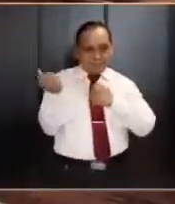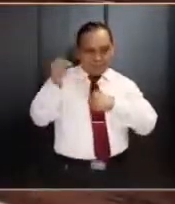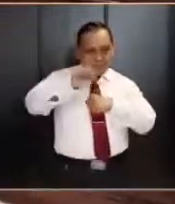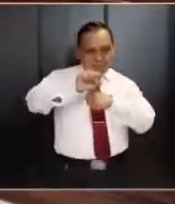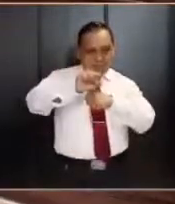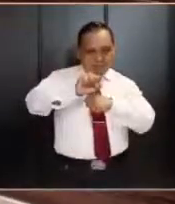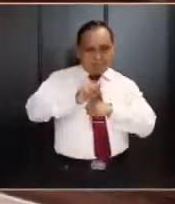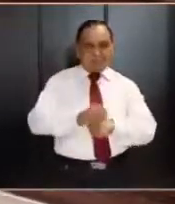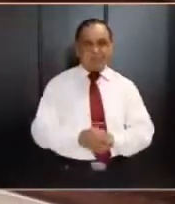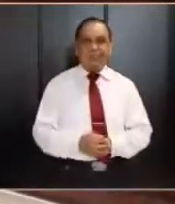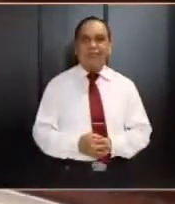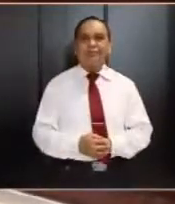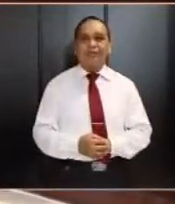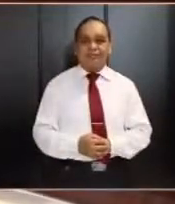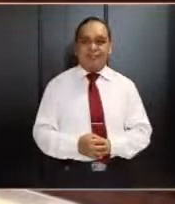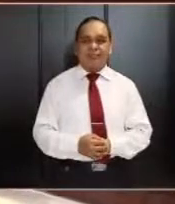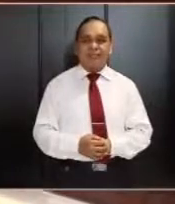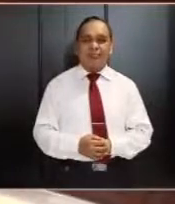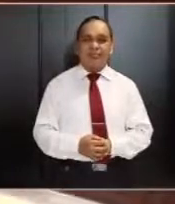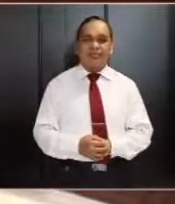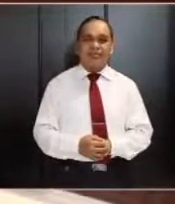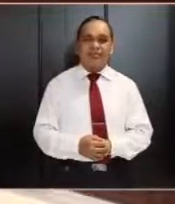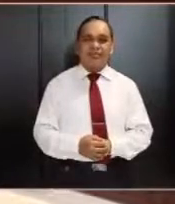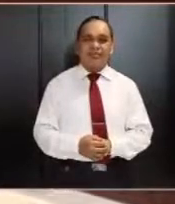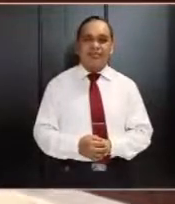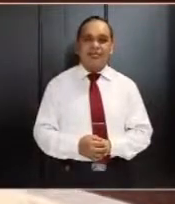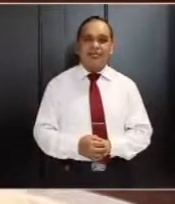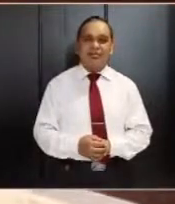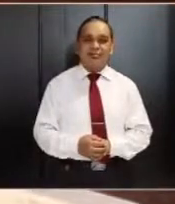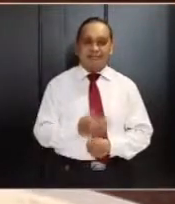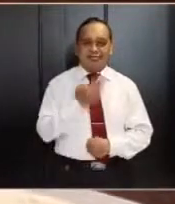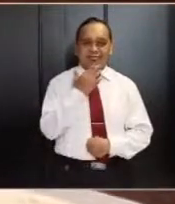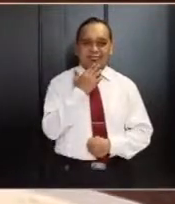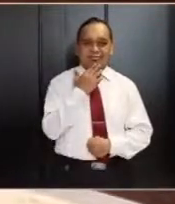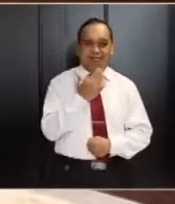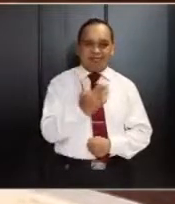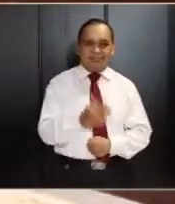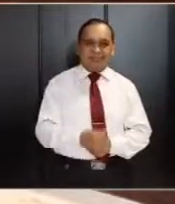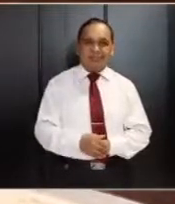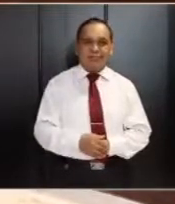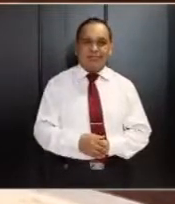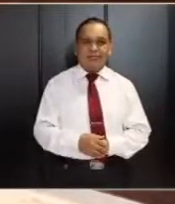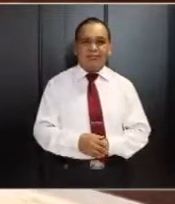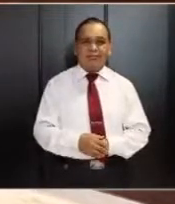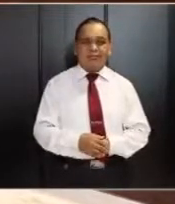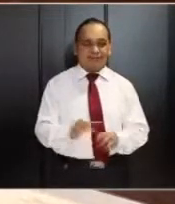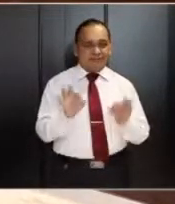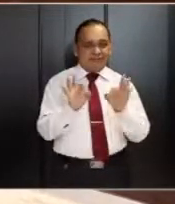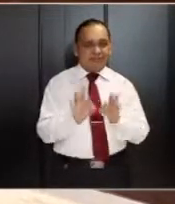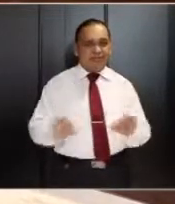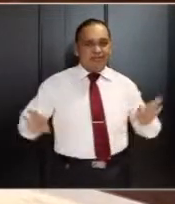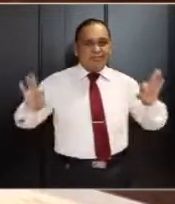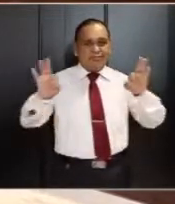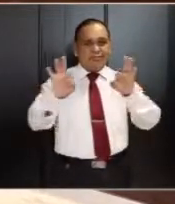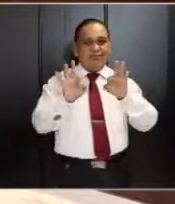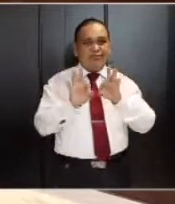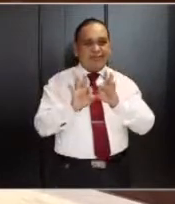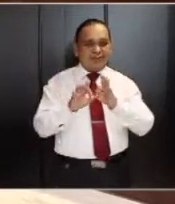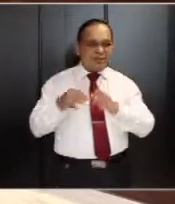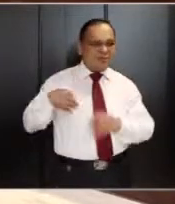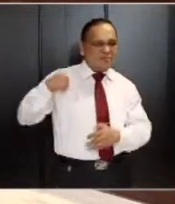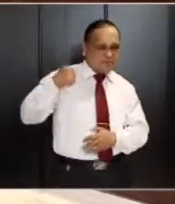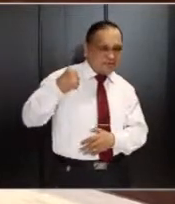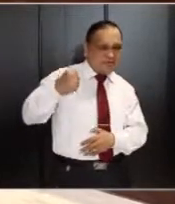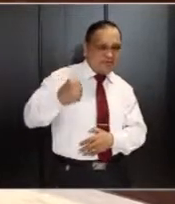veremos a las nuevas chicas. Muy bien, es muy importante. Atrévanse, decía